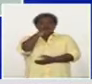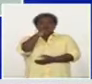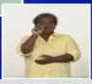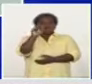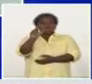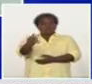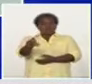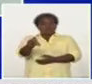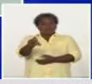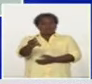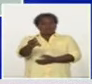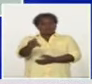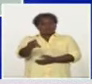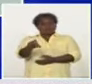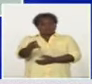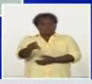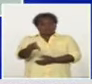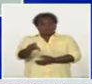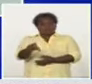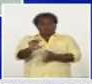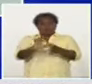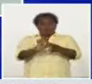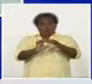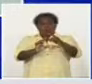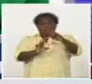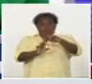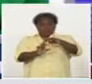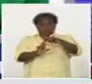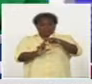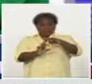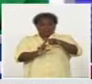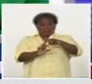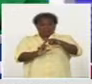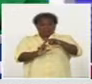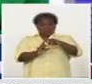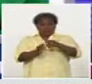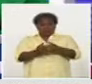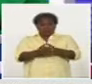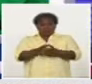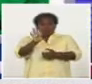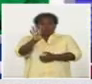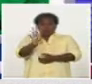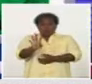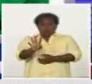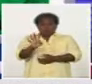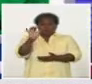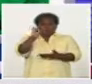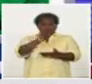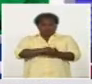sí, en el caso de Guantánamo, pues 4 viajeros importados,